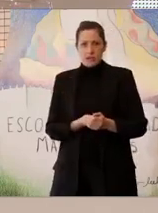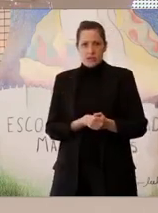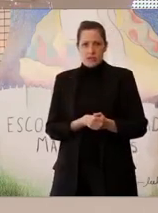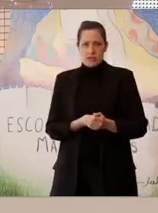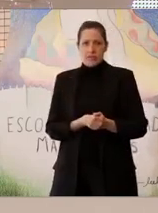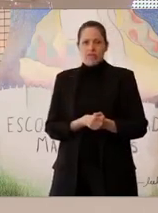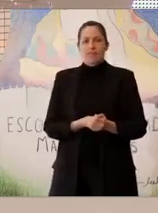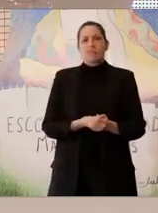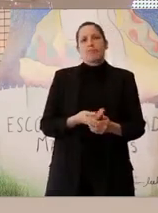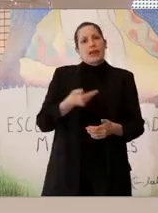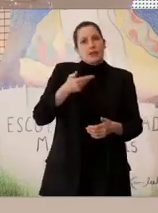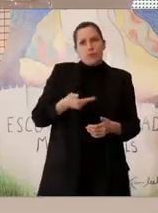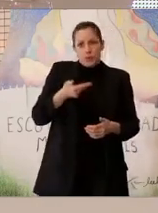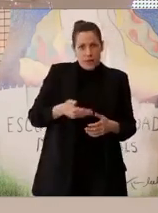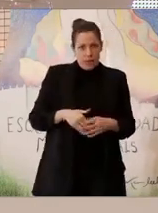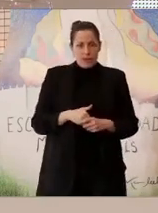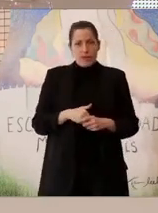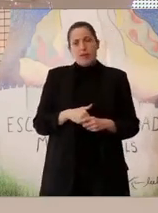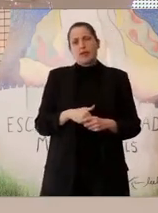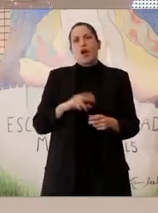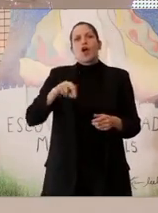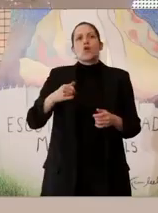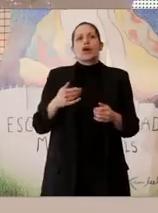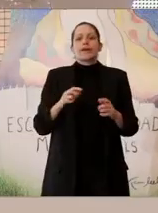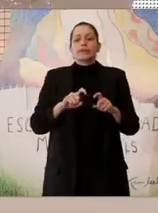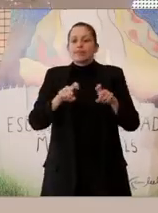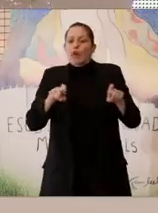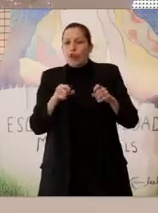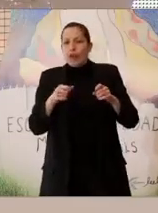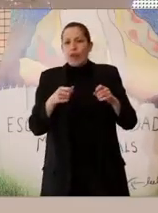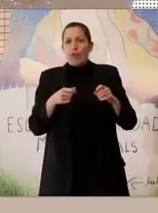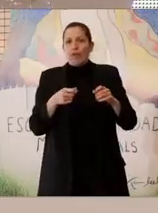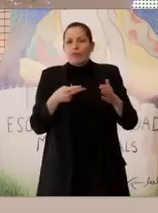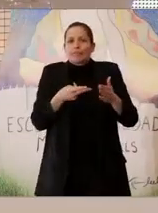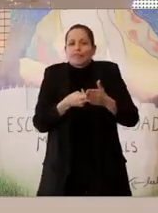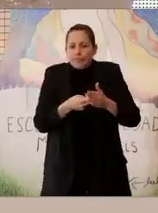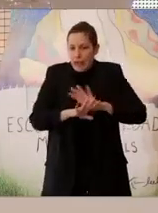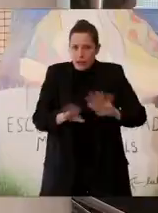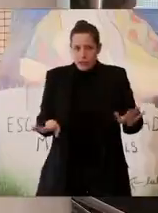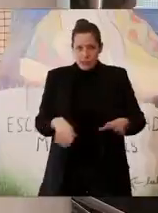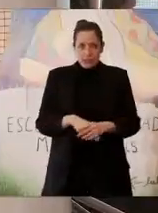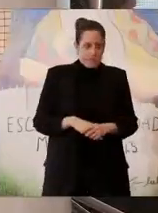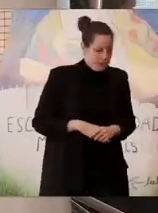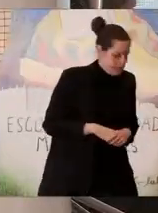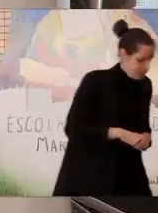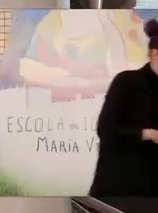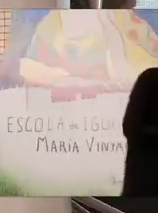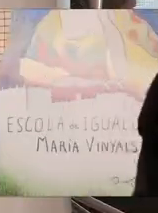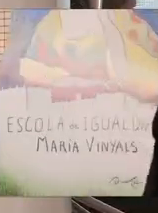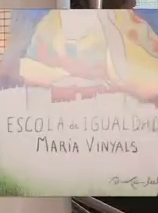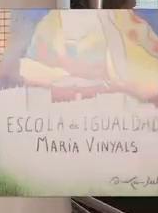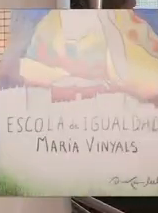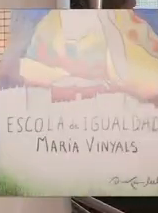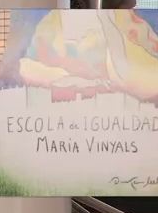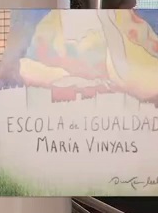ordenador, que no se trata de eso. Entonces, bueno, yo por ahí aclarar un poco. Para concluir con este tema, vosotros en